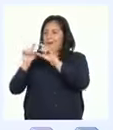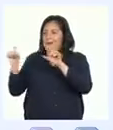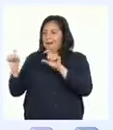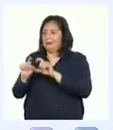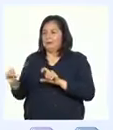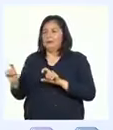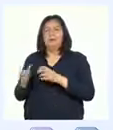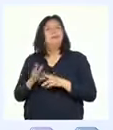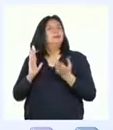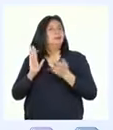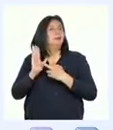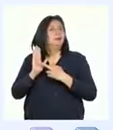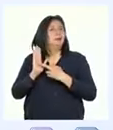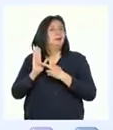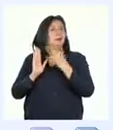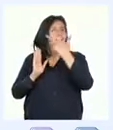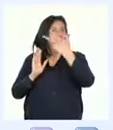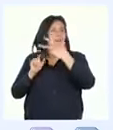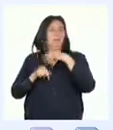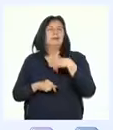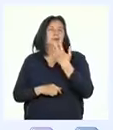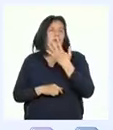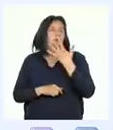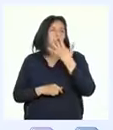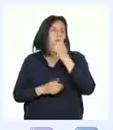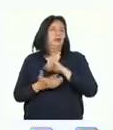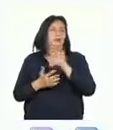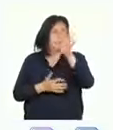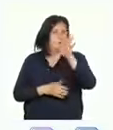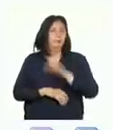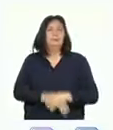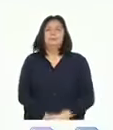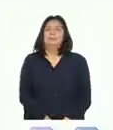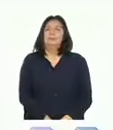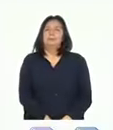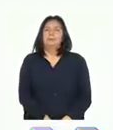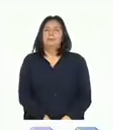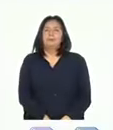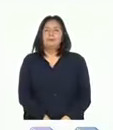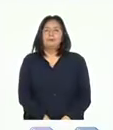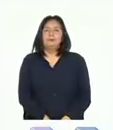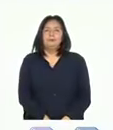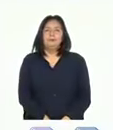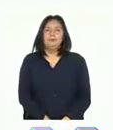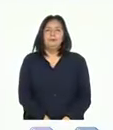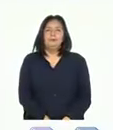representan las 3 pinturas mencionadas. Algo así.